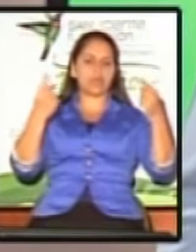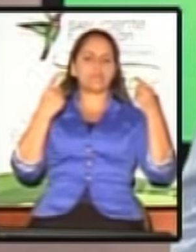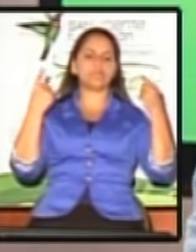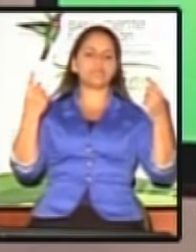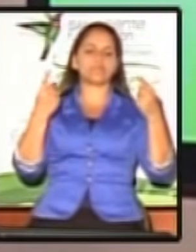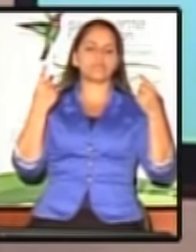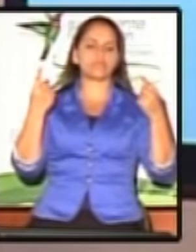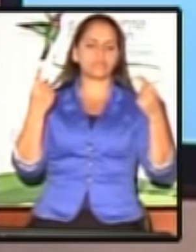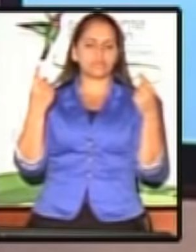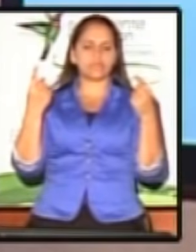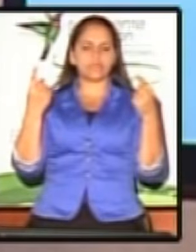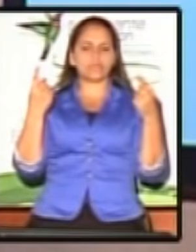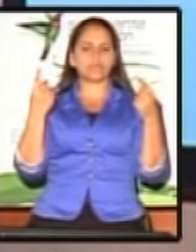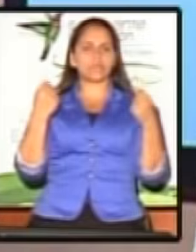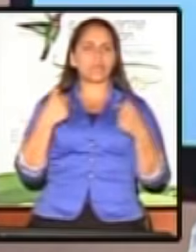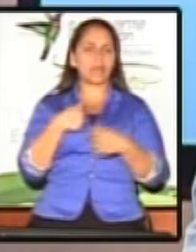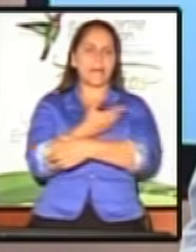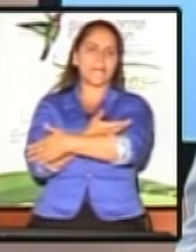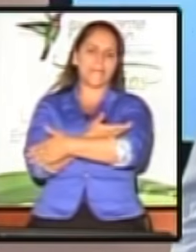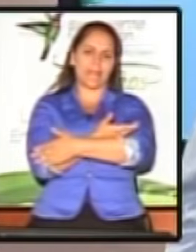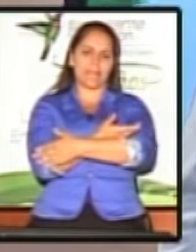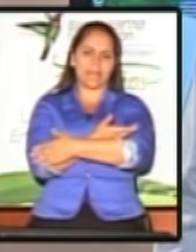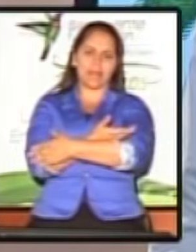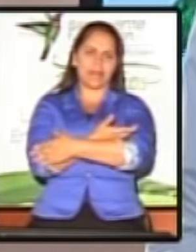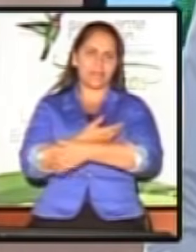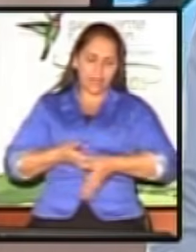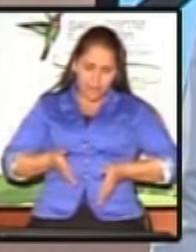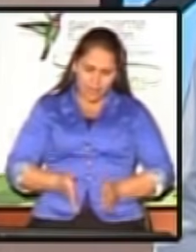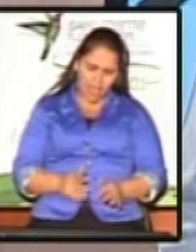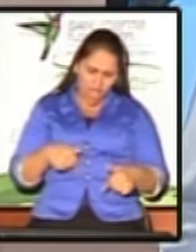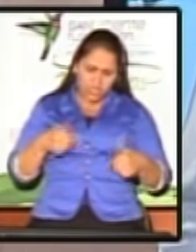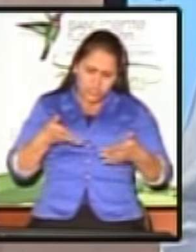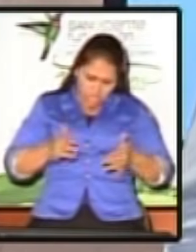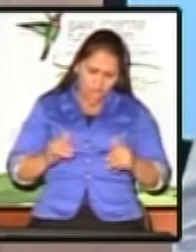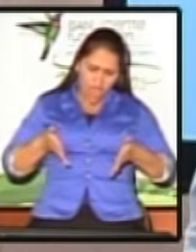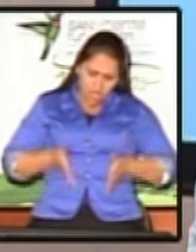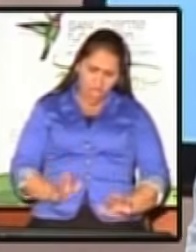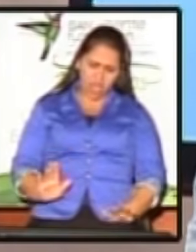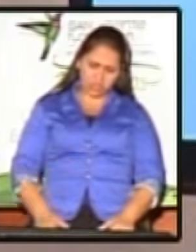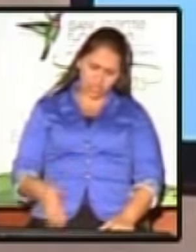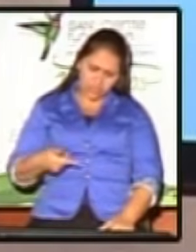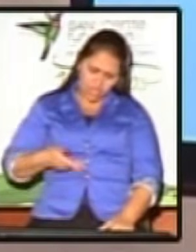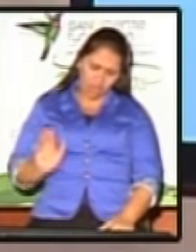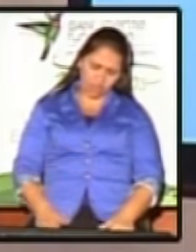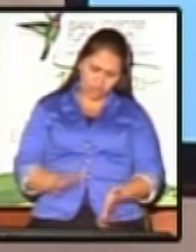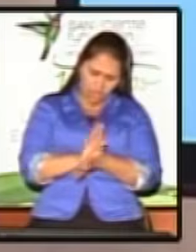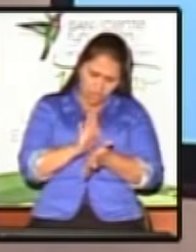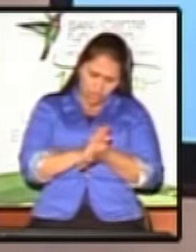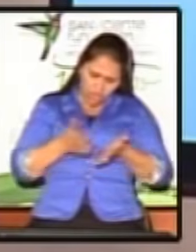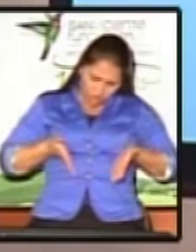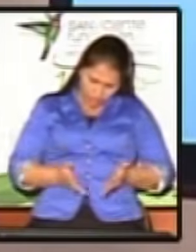años, no vi a ninguna mamá, ningún papá diciéndole al bebé, nace ya, ve, tranquilo, aquí te